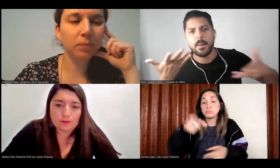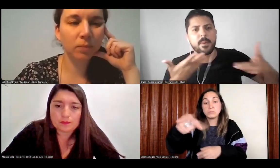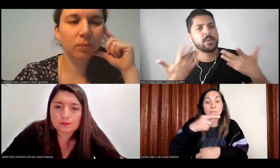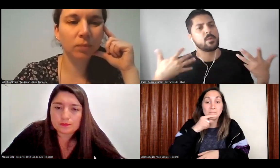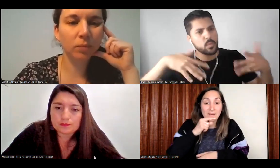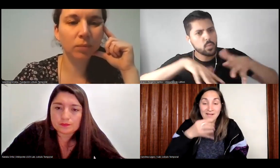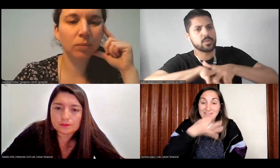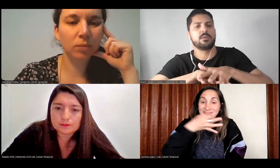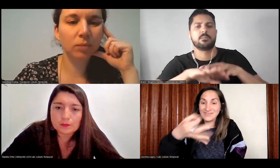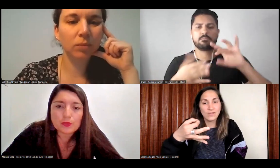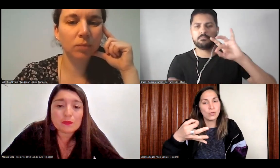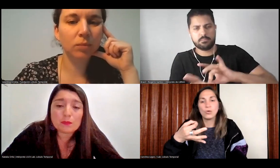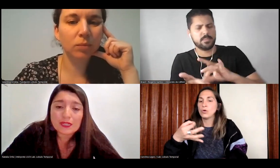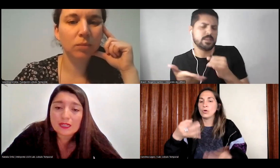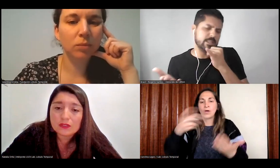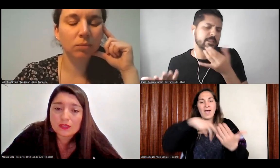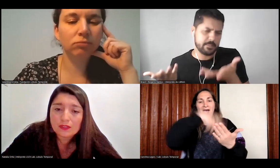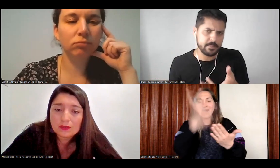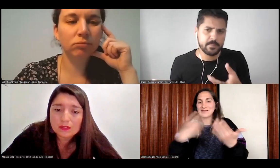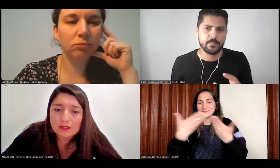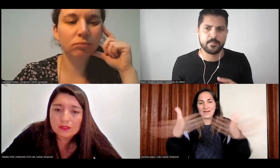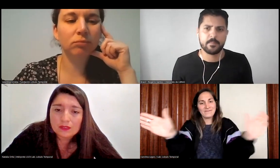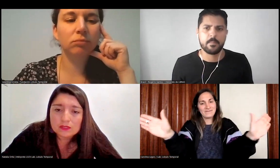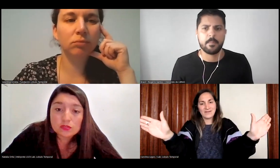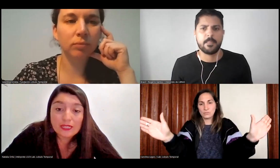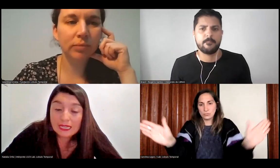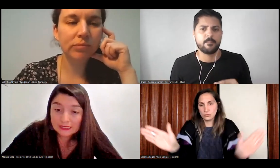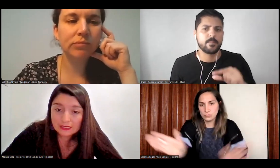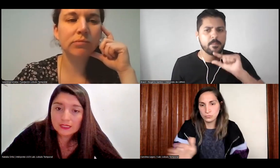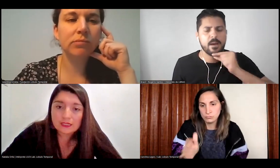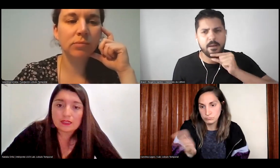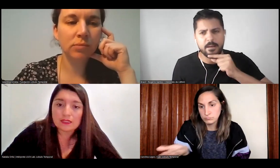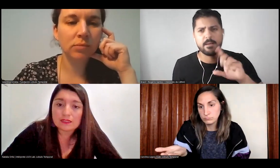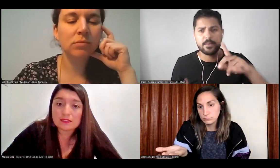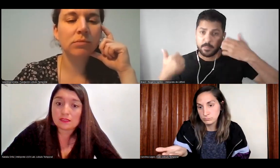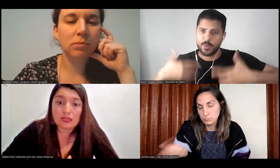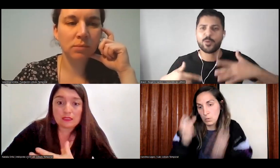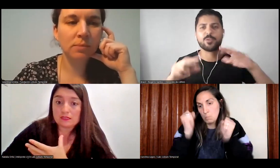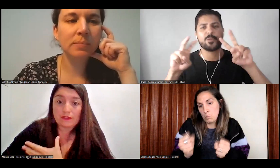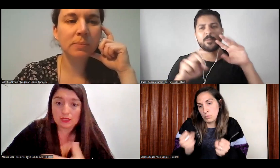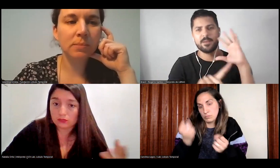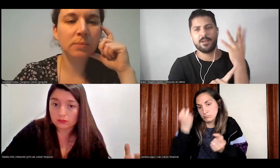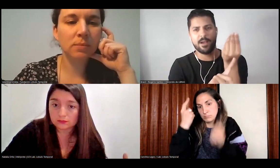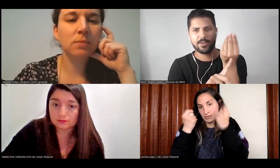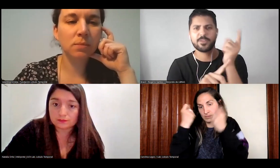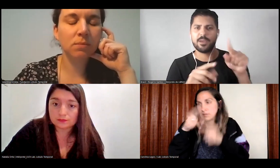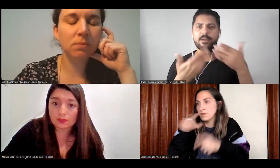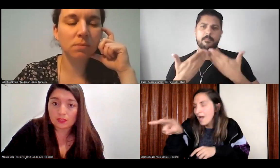ejemplo. Por ejemplo, Maca, lo que dijo sobre el arte, que es, el arte es